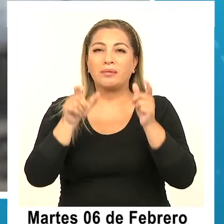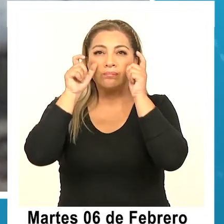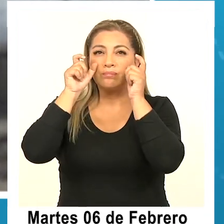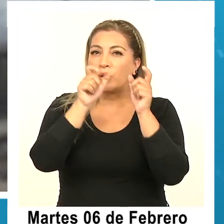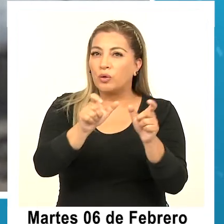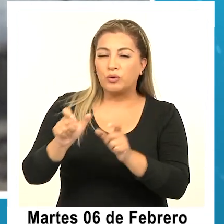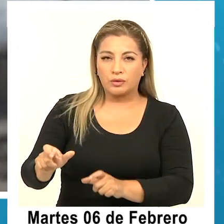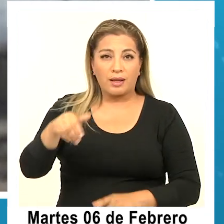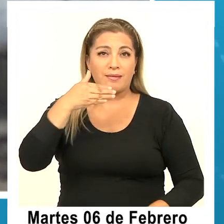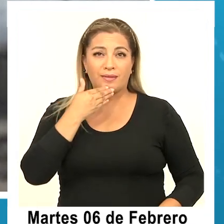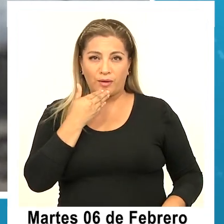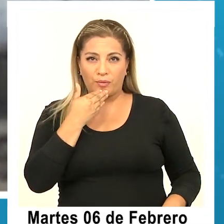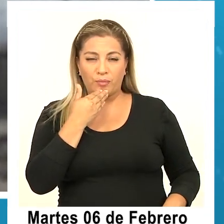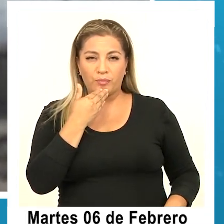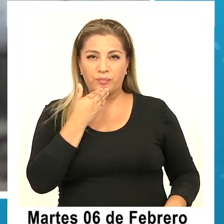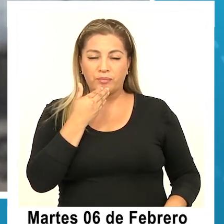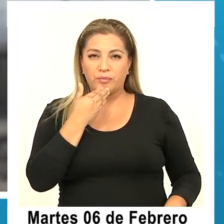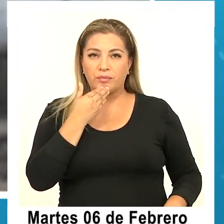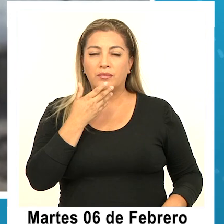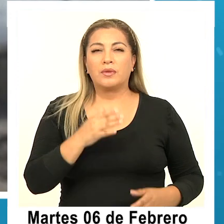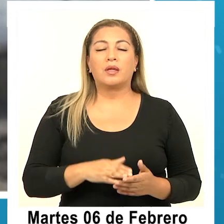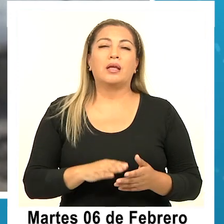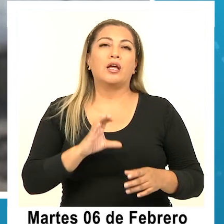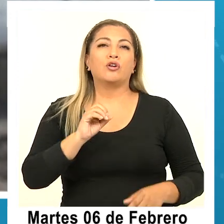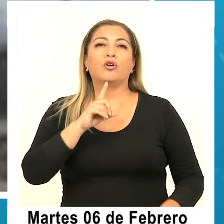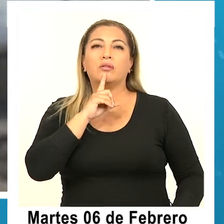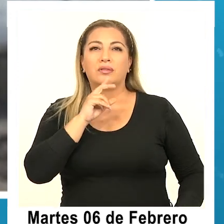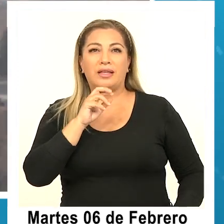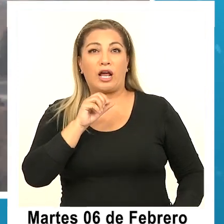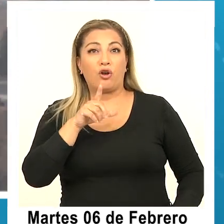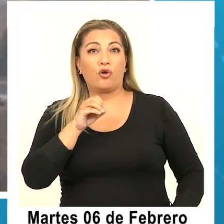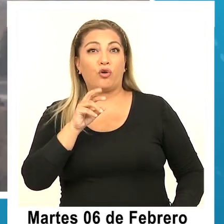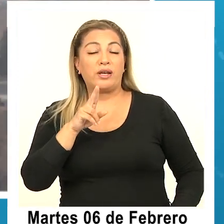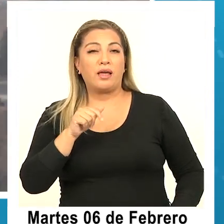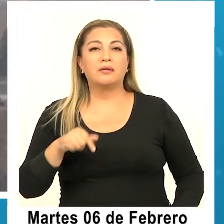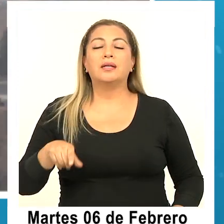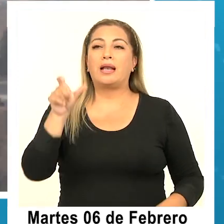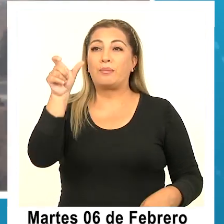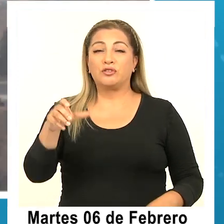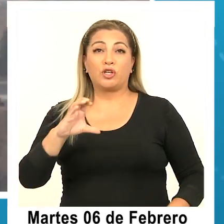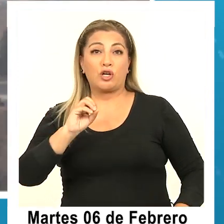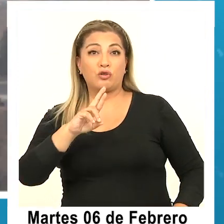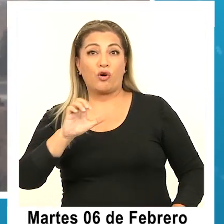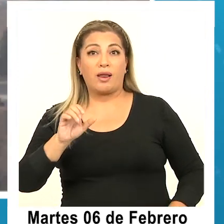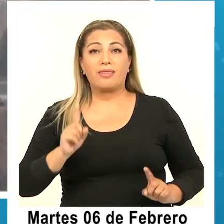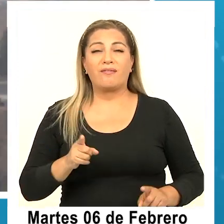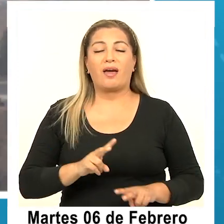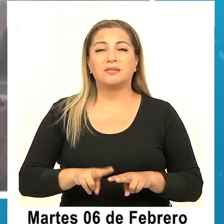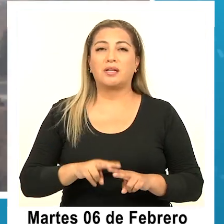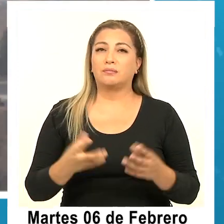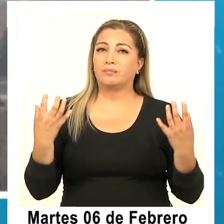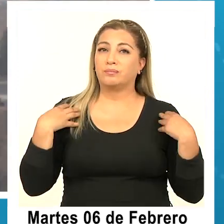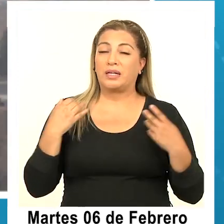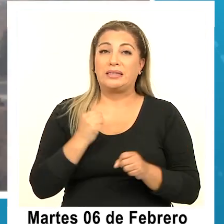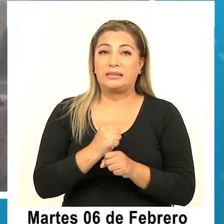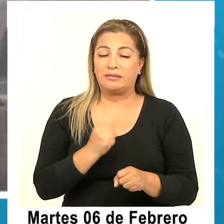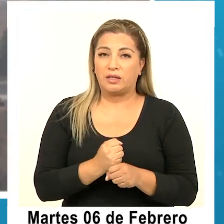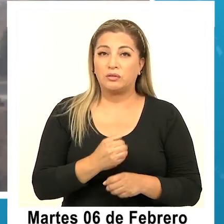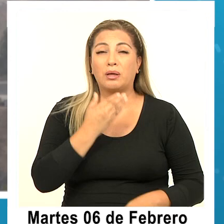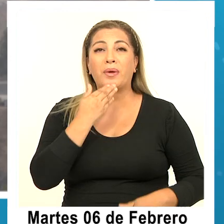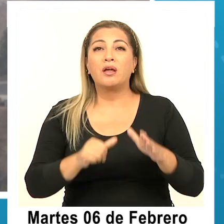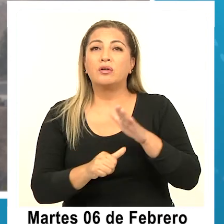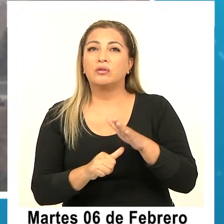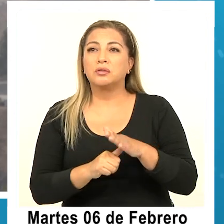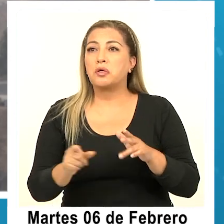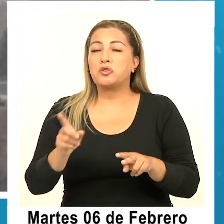fiscaliza? Ahí también hay que darle mucho más poder a la Contraloría, los core deben hacer su trabajo y todo eso. Eso no sucede, de algún modo. Tampoco los concejales.